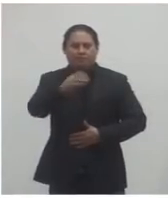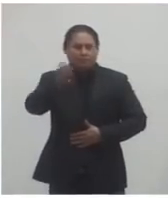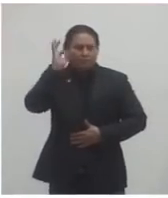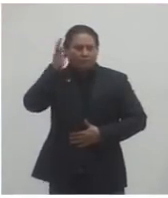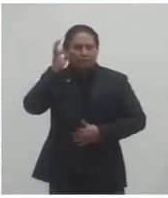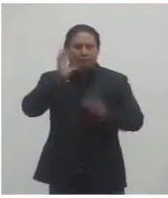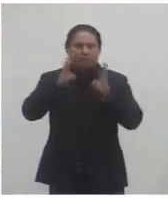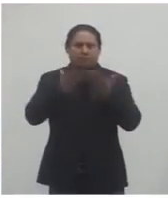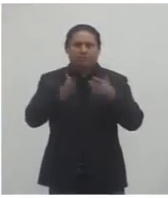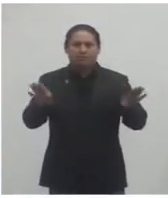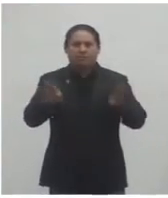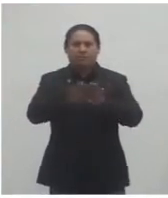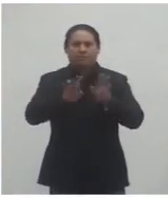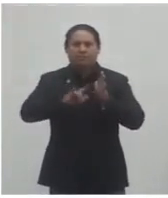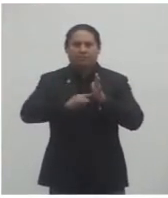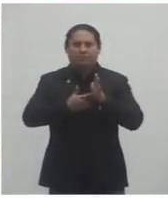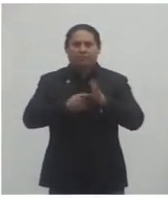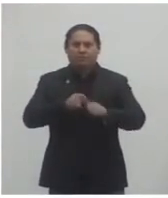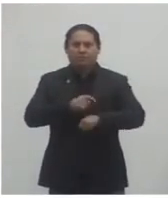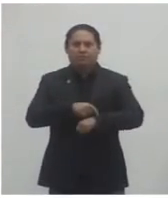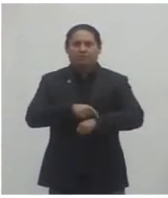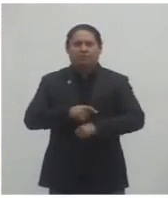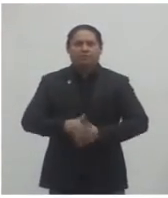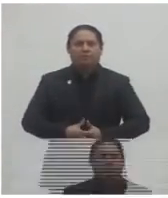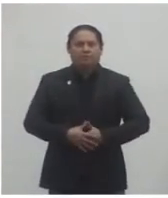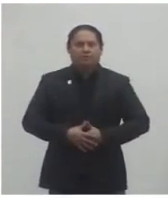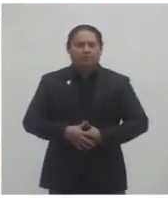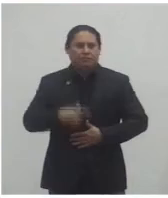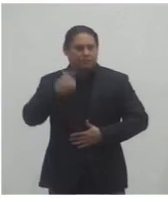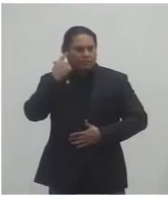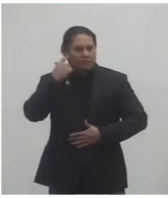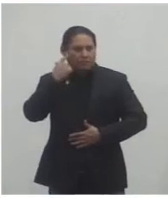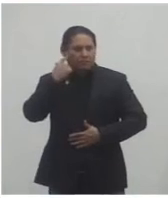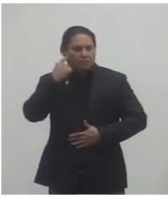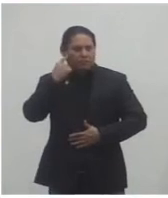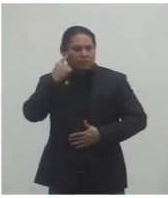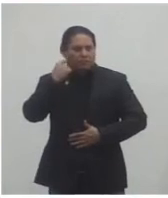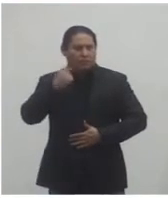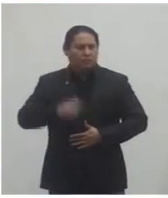Secretaría, cierre el sistema electrónico, por favor.